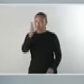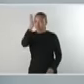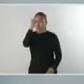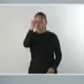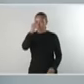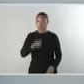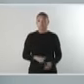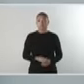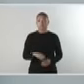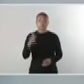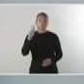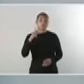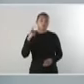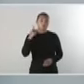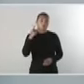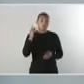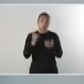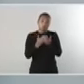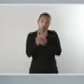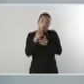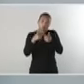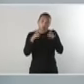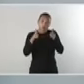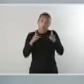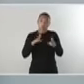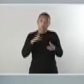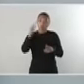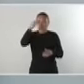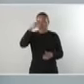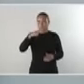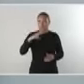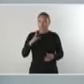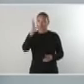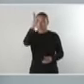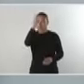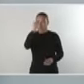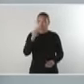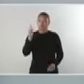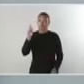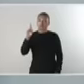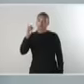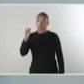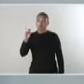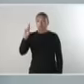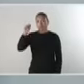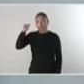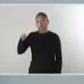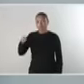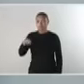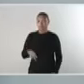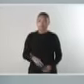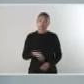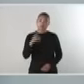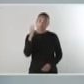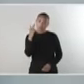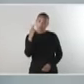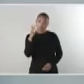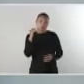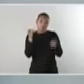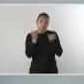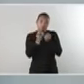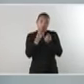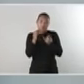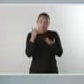política neoliberal que hoy impera en México la aprobaron el pri Y el pan de los dos no